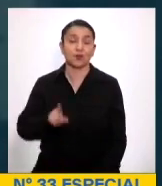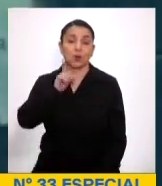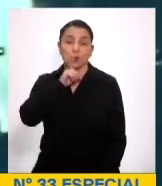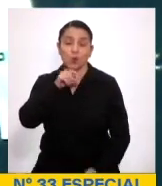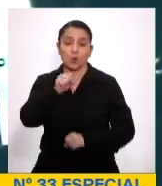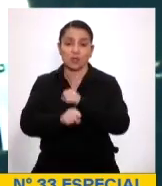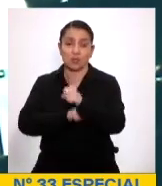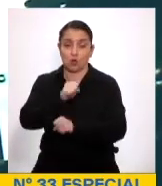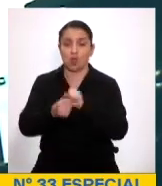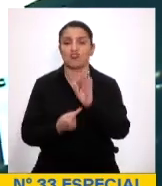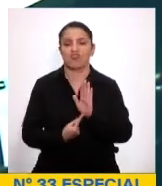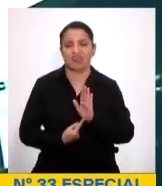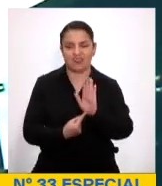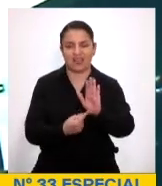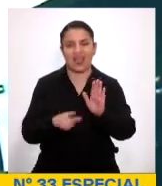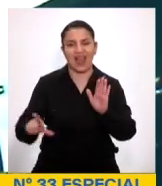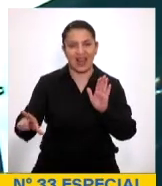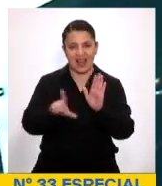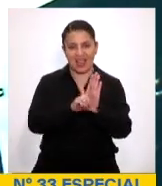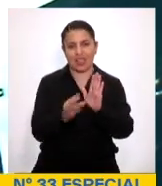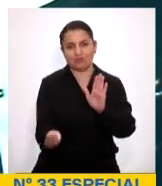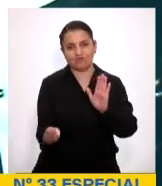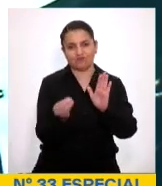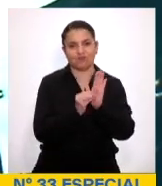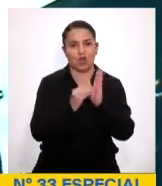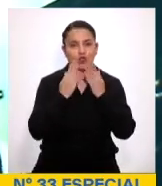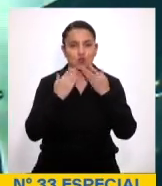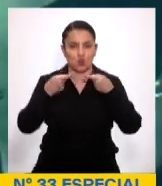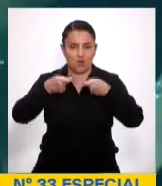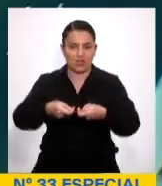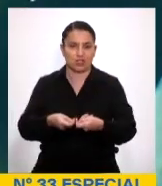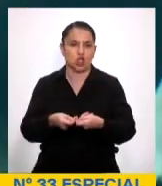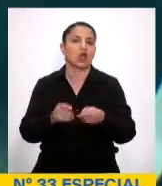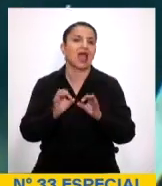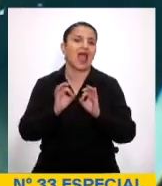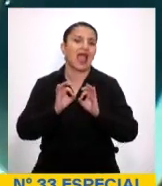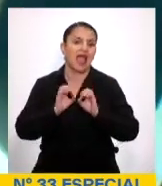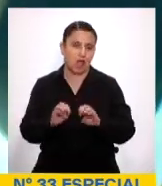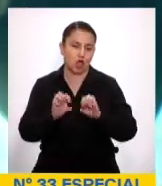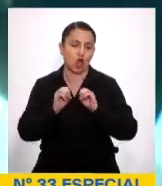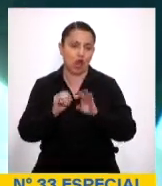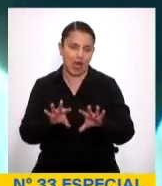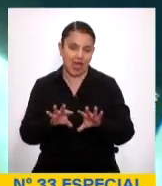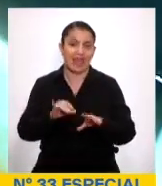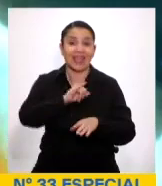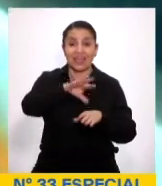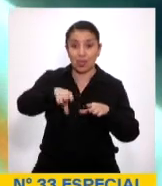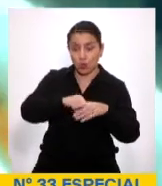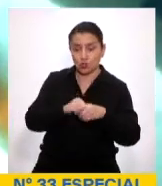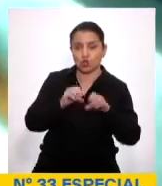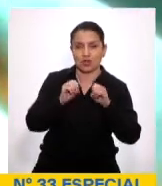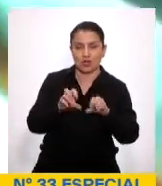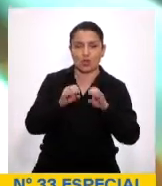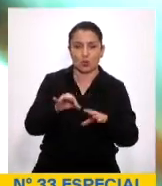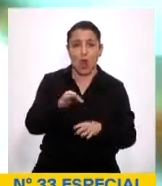también destacar la ley que estableció la subvención escolar preferencial inclusión escolar que eliminó el lucro en los establecimientos